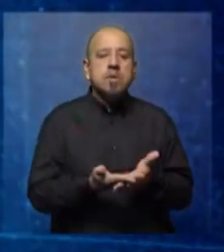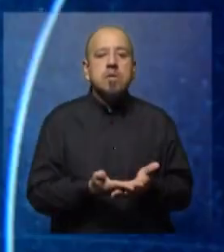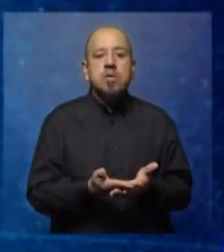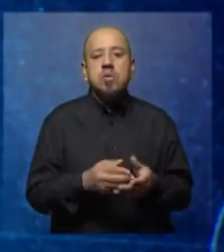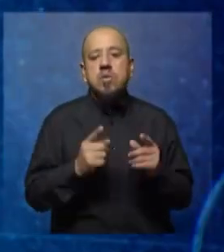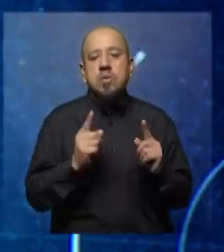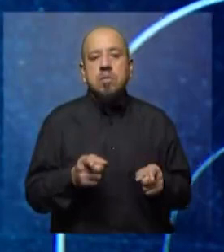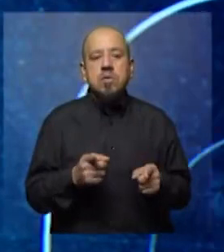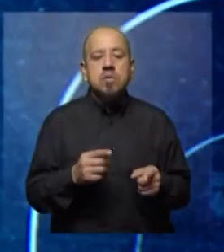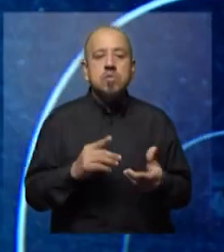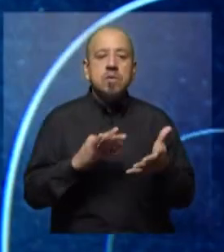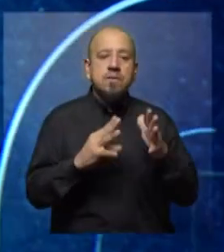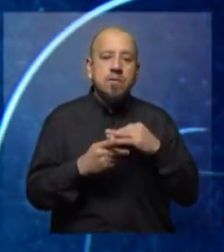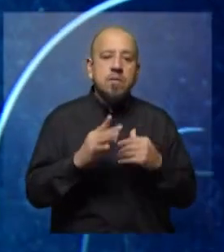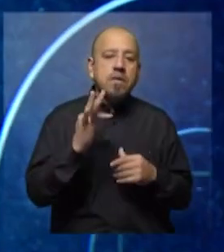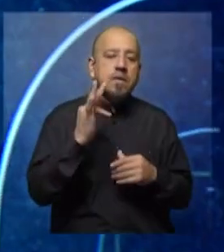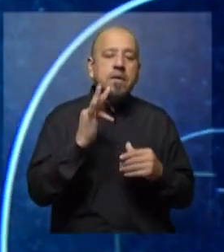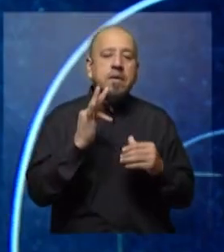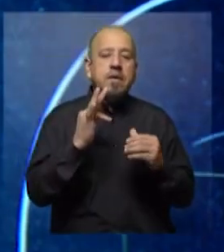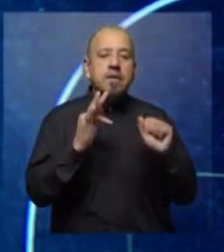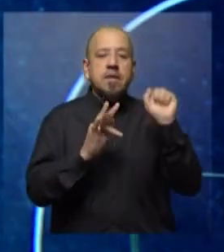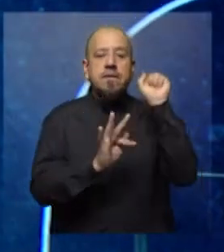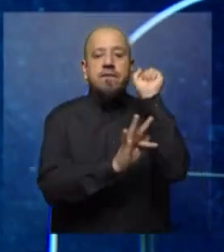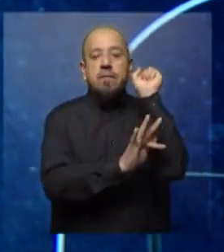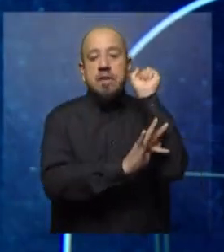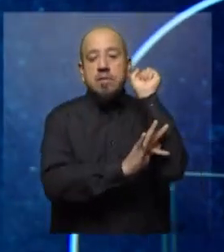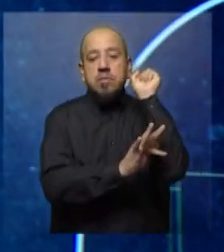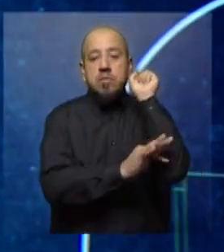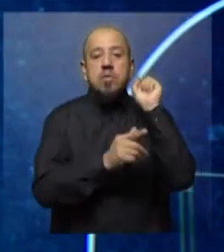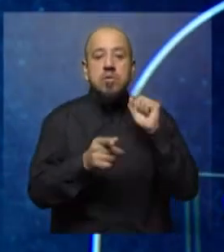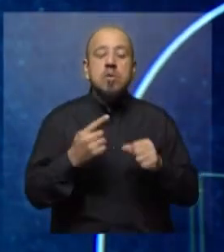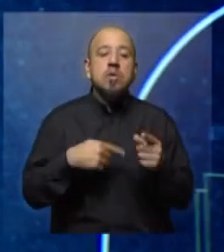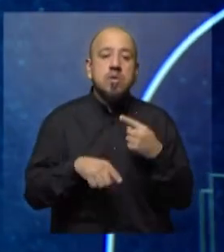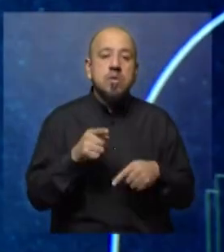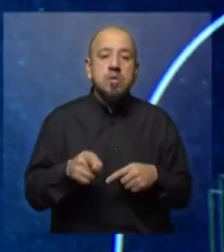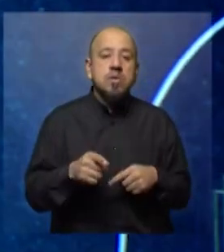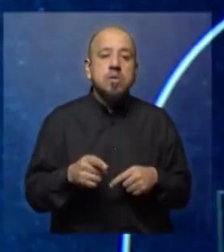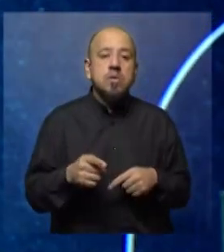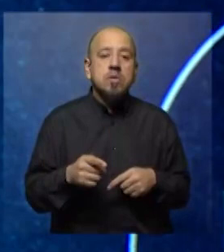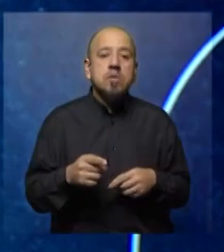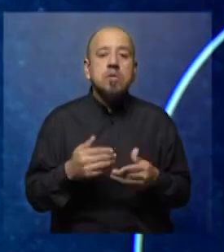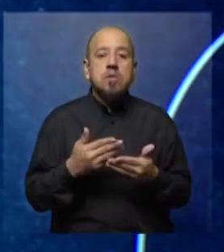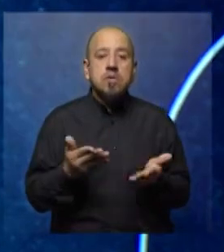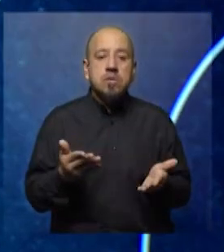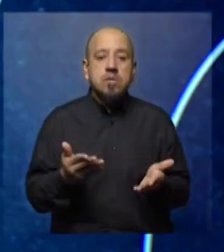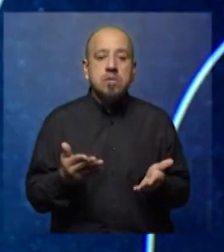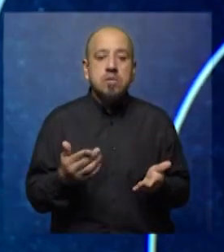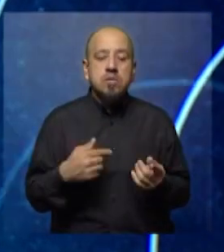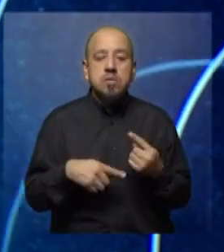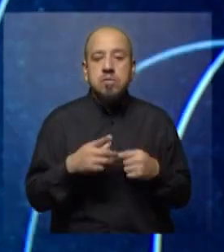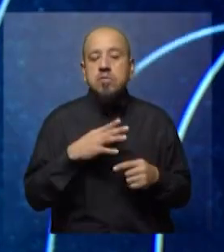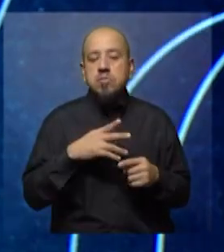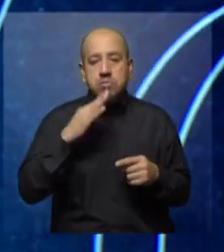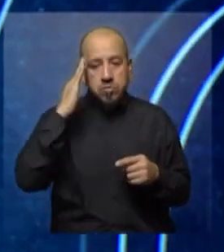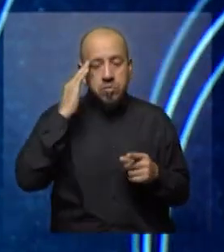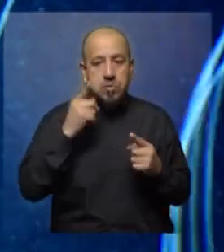un tipo de feminismo que se va a trabajar en uno de los programas Y entonces en virtud de eso fue coherente